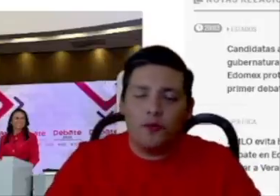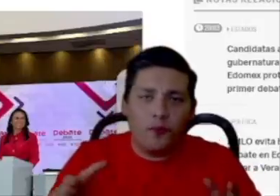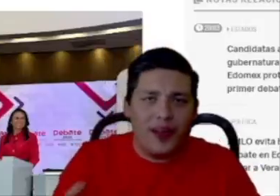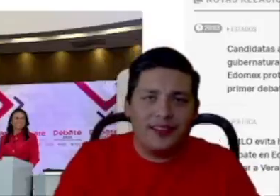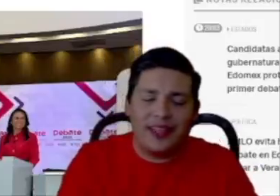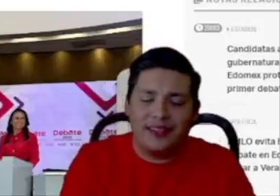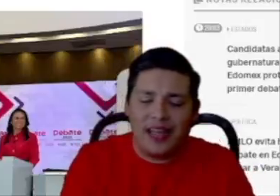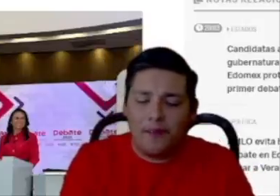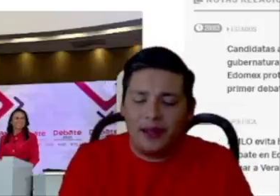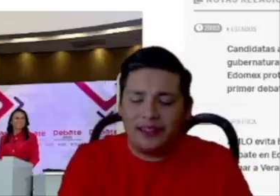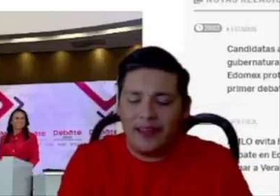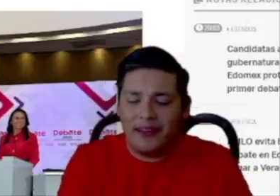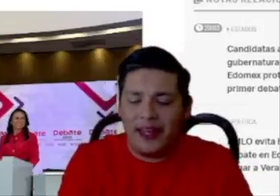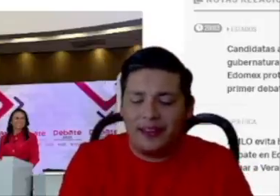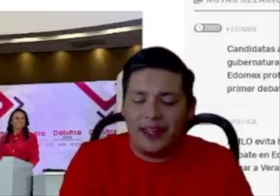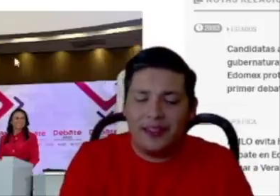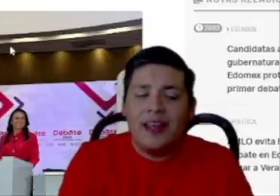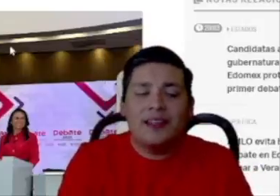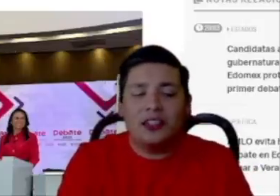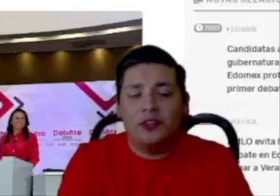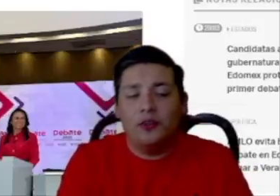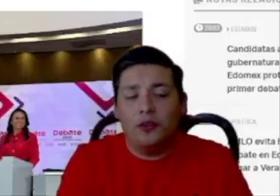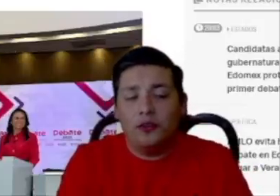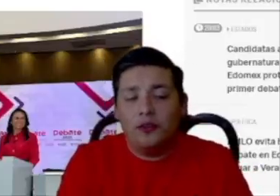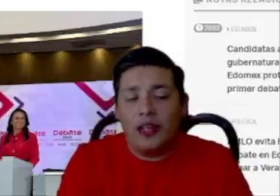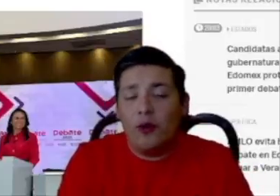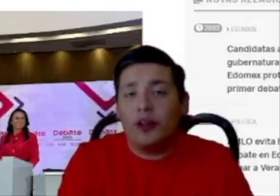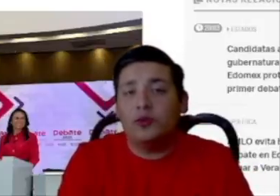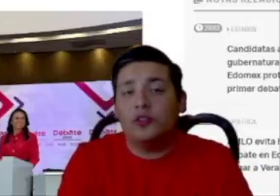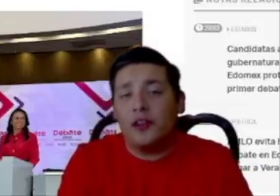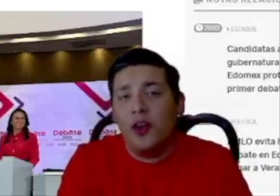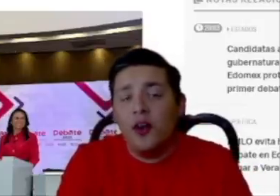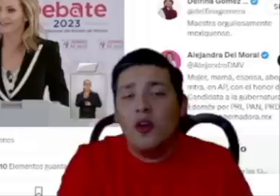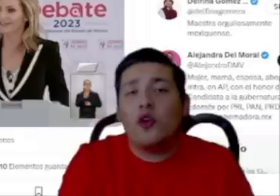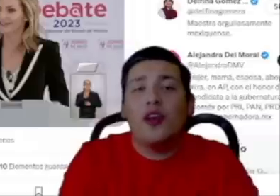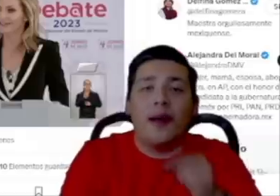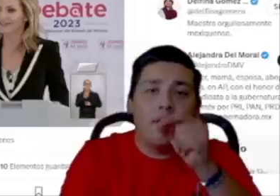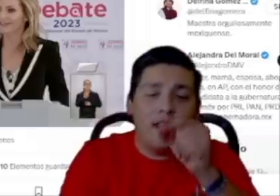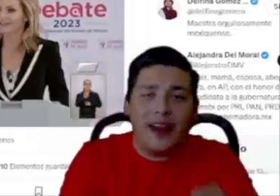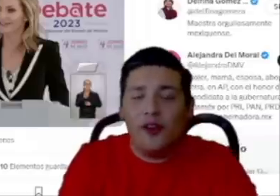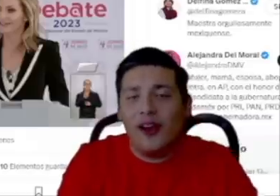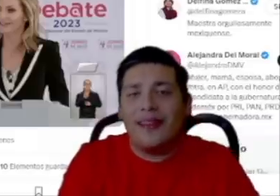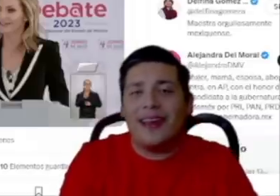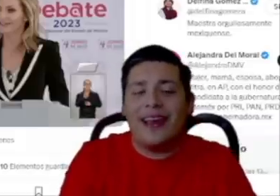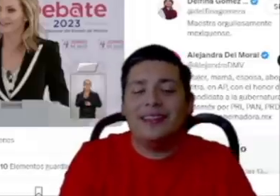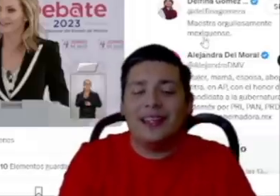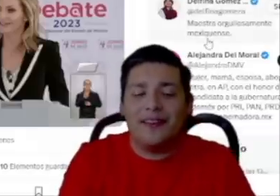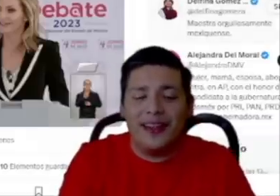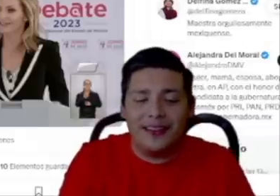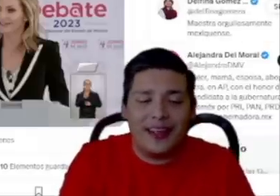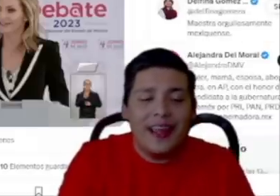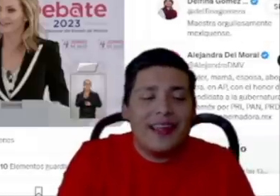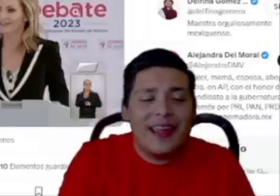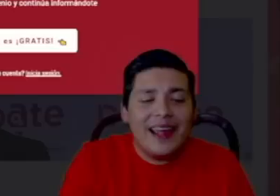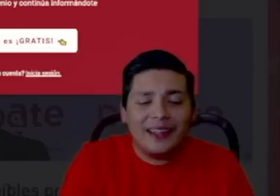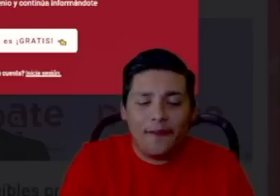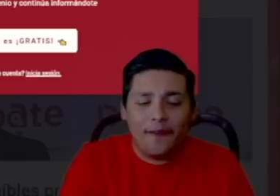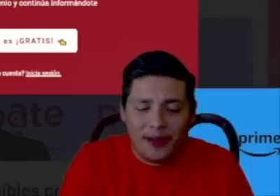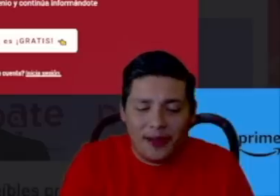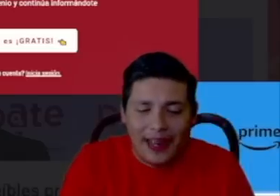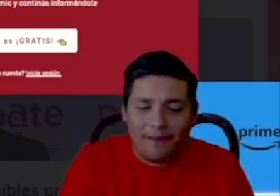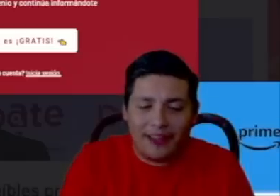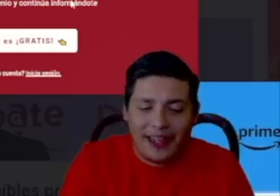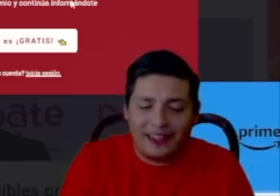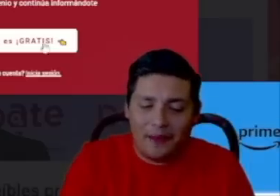hablando de las propuestas de ambas candidatas, sino de lo que sucedió con la moderadora de este debate. Y es